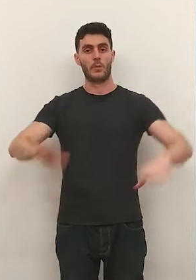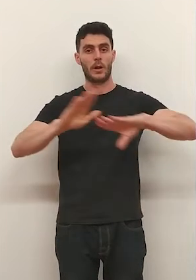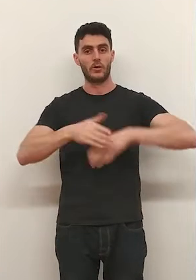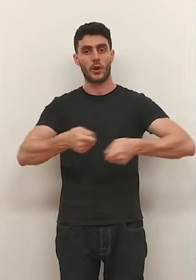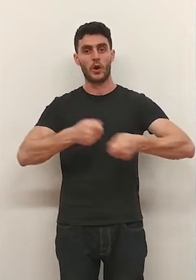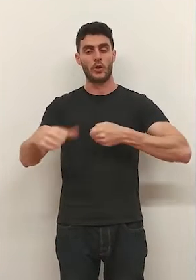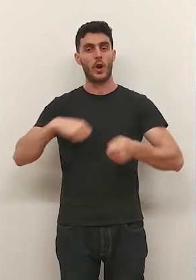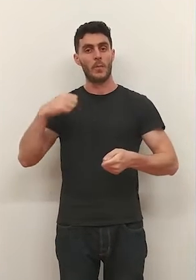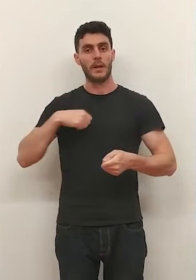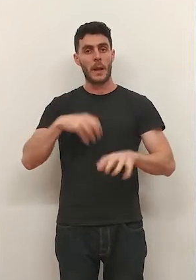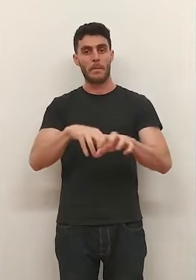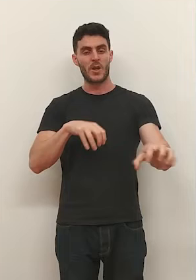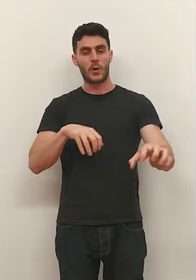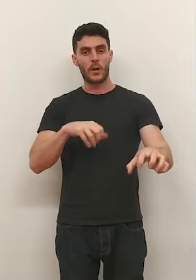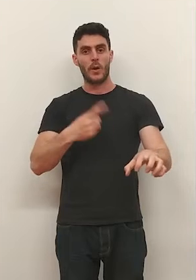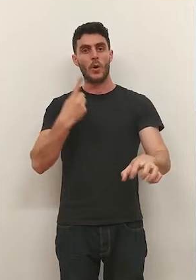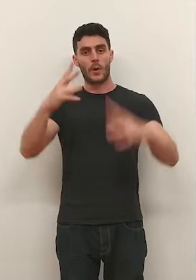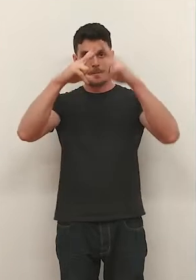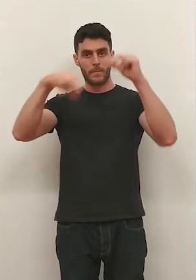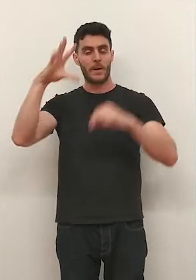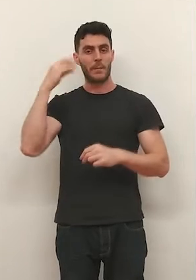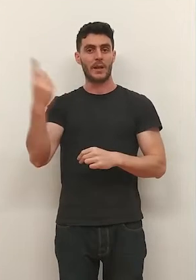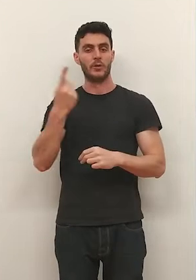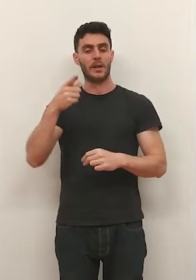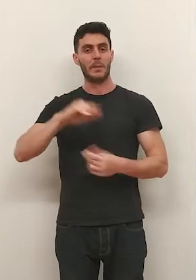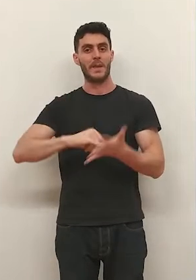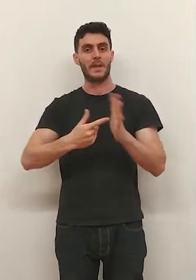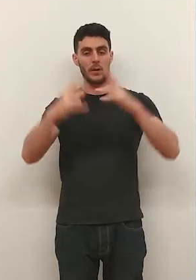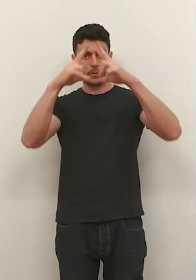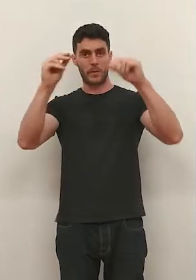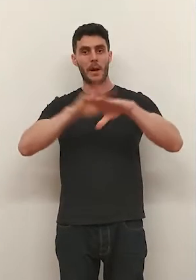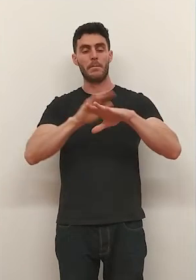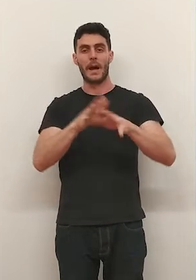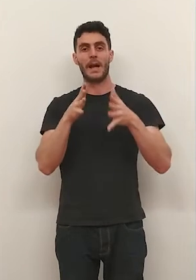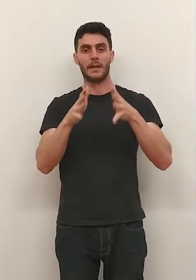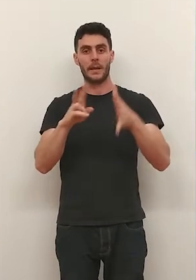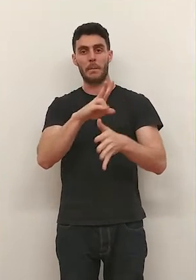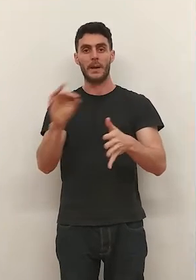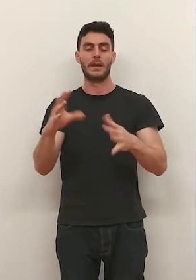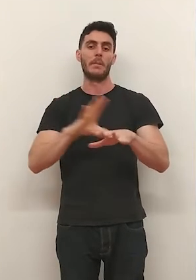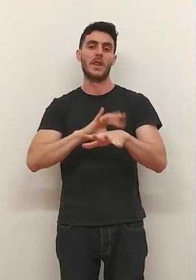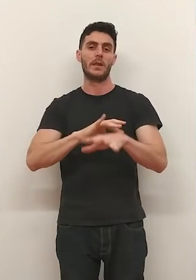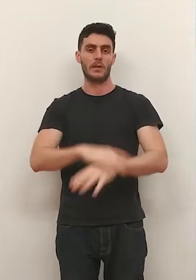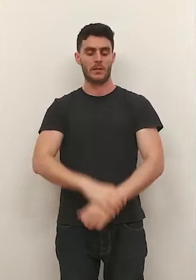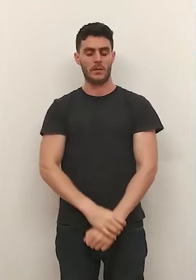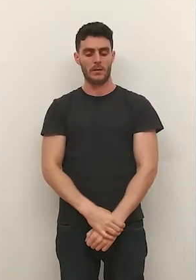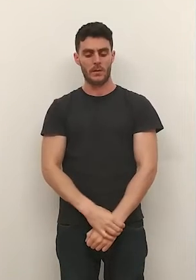mayoría de controles del hospital cuentan con una sola enfermera y un técnico de enfermería para atender a una veintena de